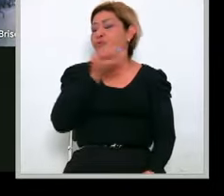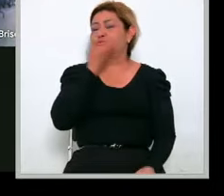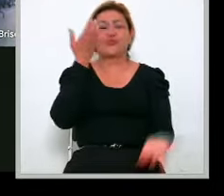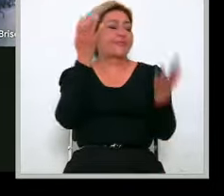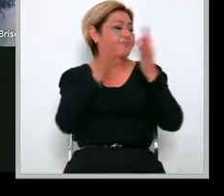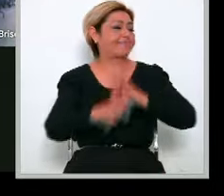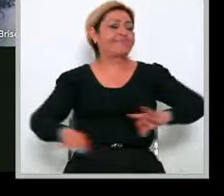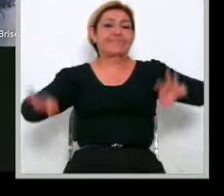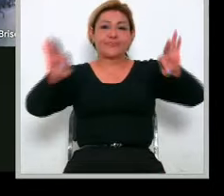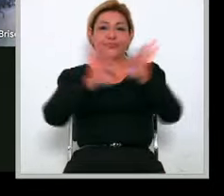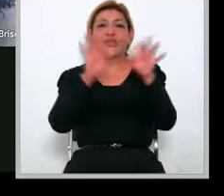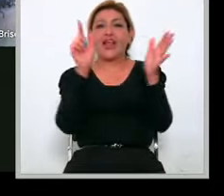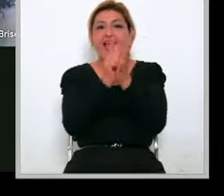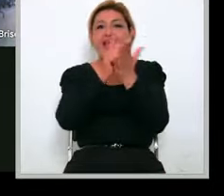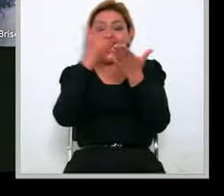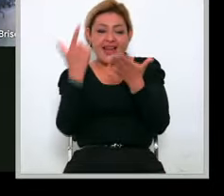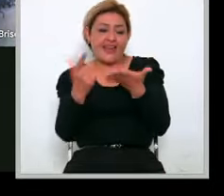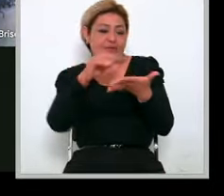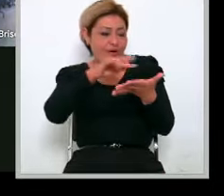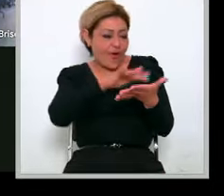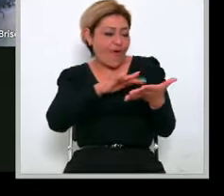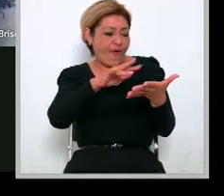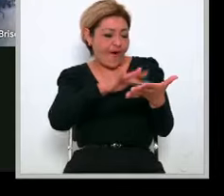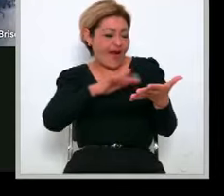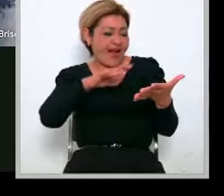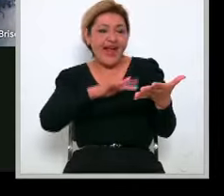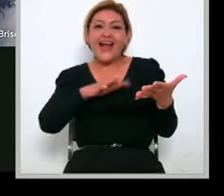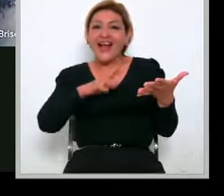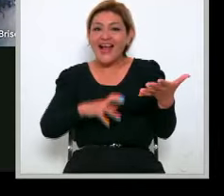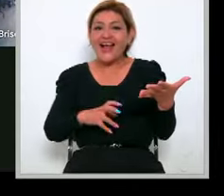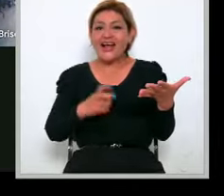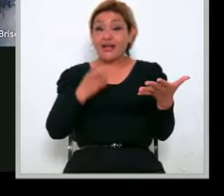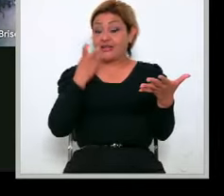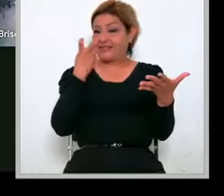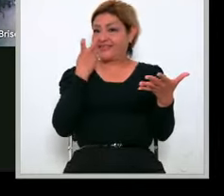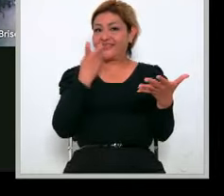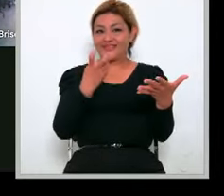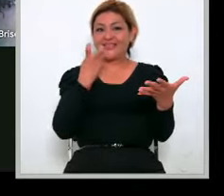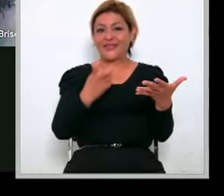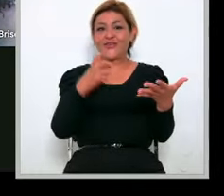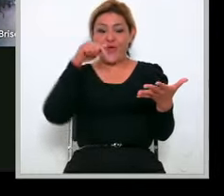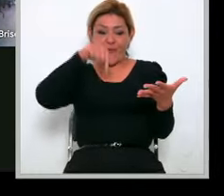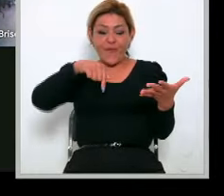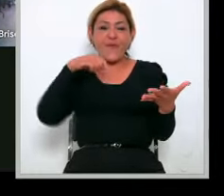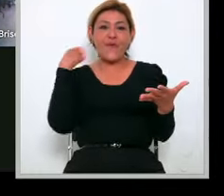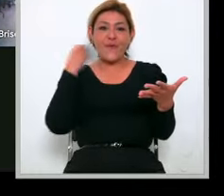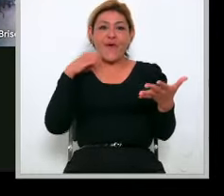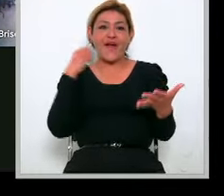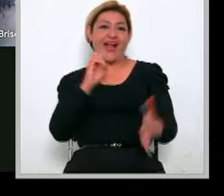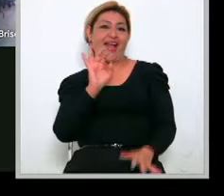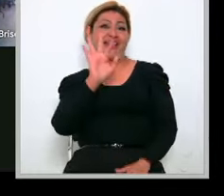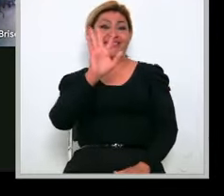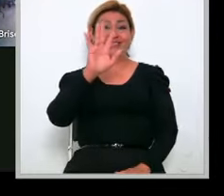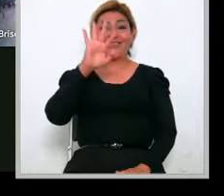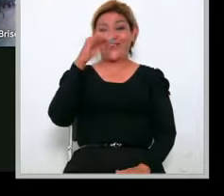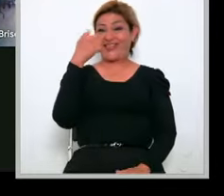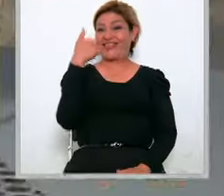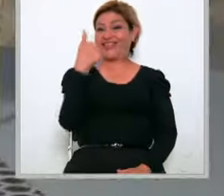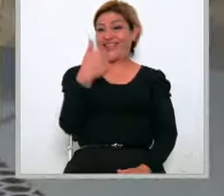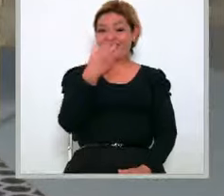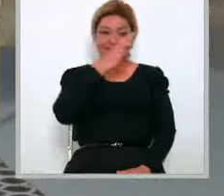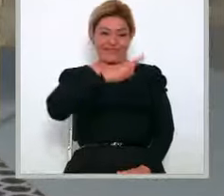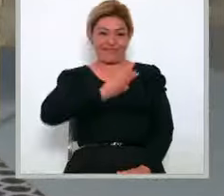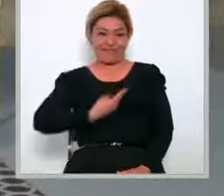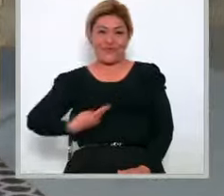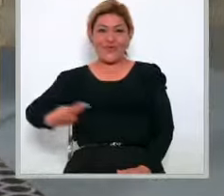favor no podemos de alguna otra forma dejar pasar y sobre todo nosotros fomentar. También para ello quiero comentarles que tenemos más detalles y quiero presentarles